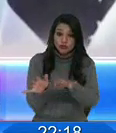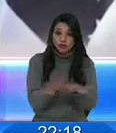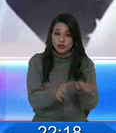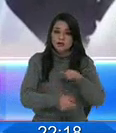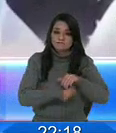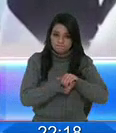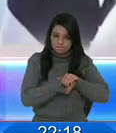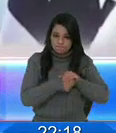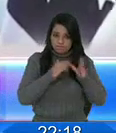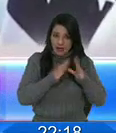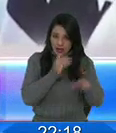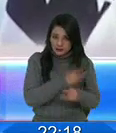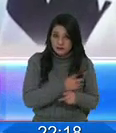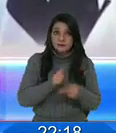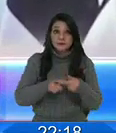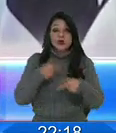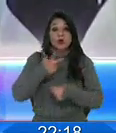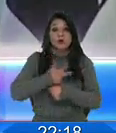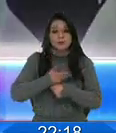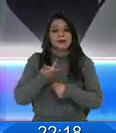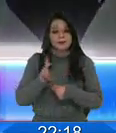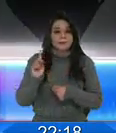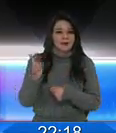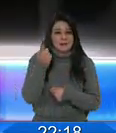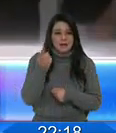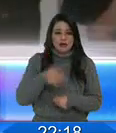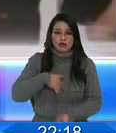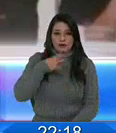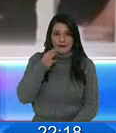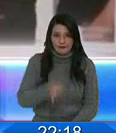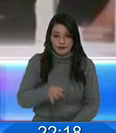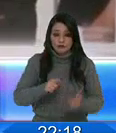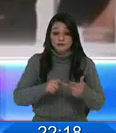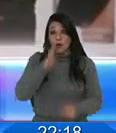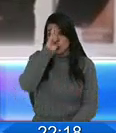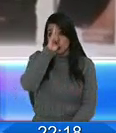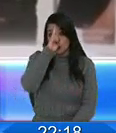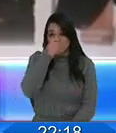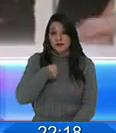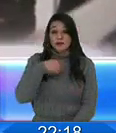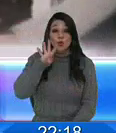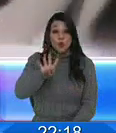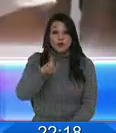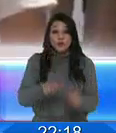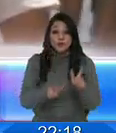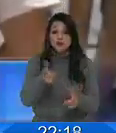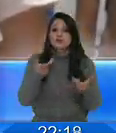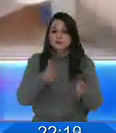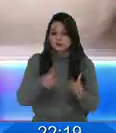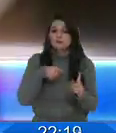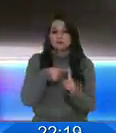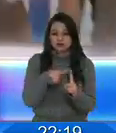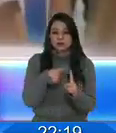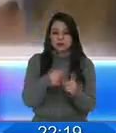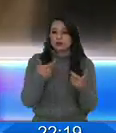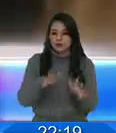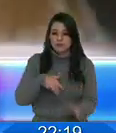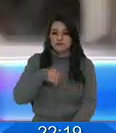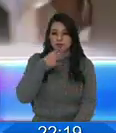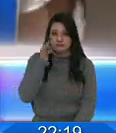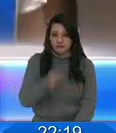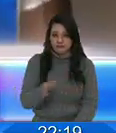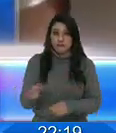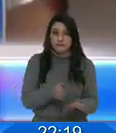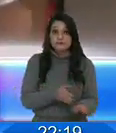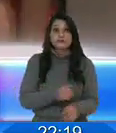su primer caso de coronavirus, mientras que Uruguay anunció de los 4 primeros casos que dieron positivo al virus. Y en Puerto Rico,